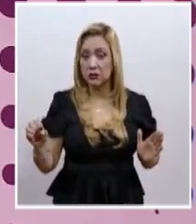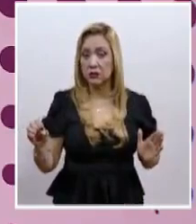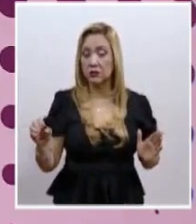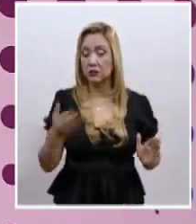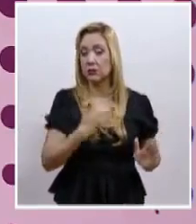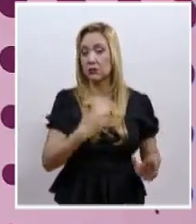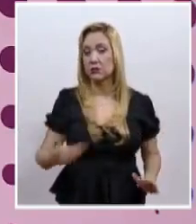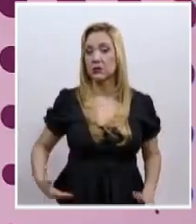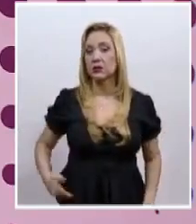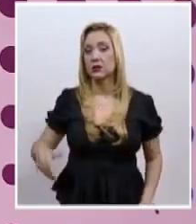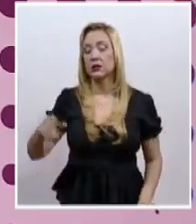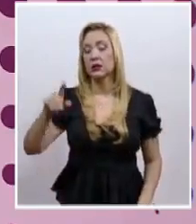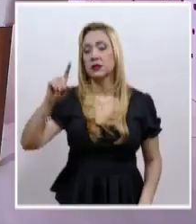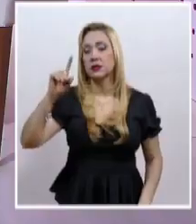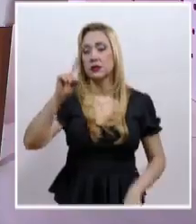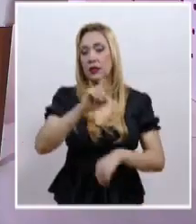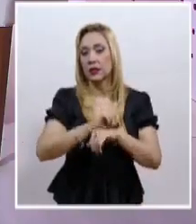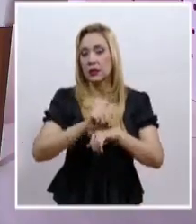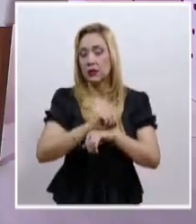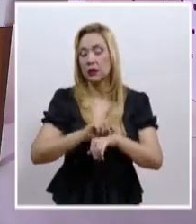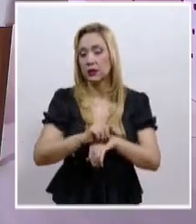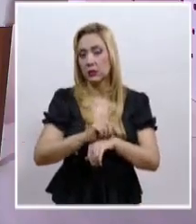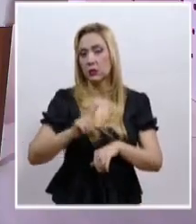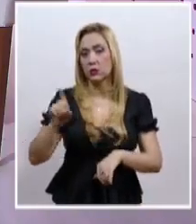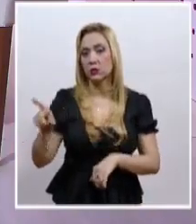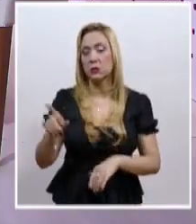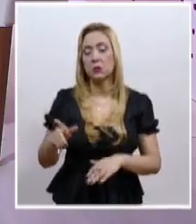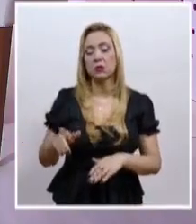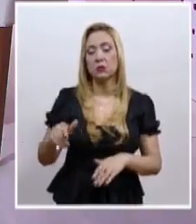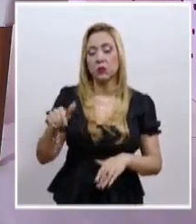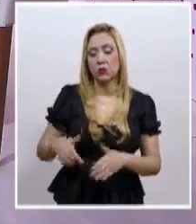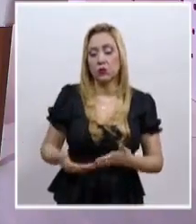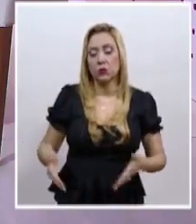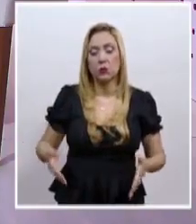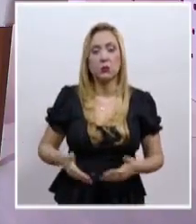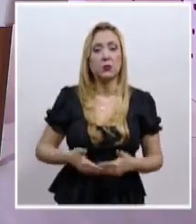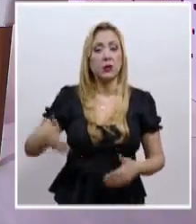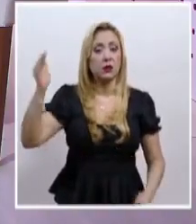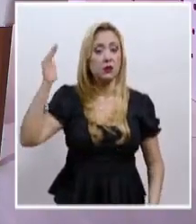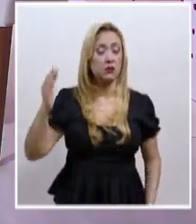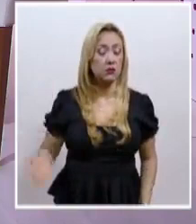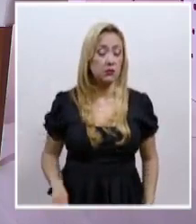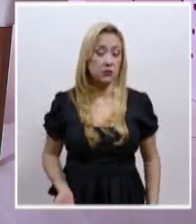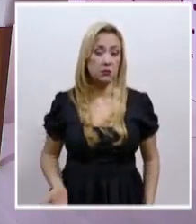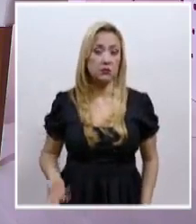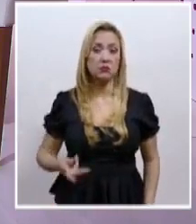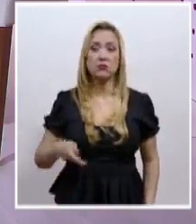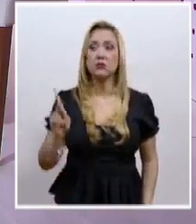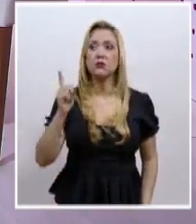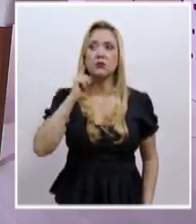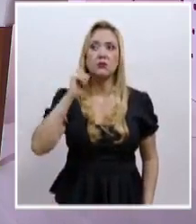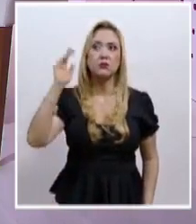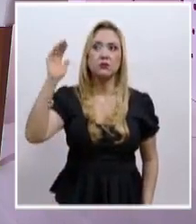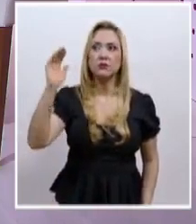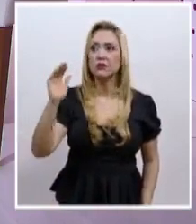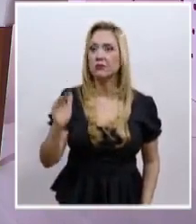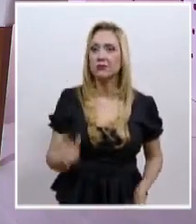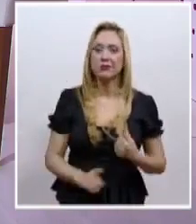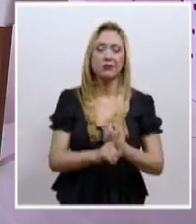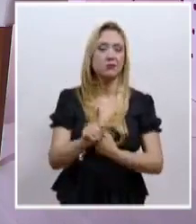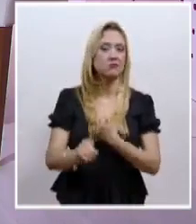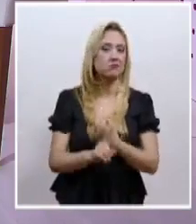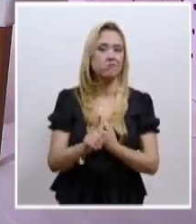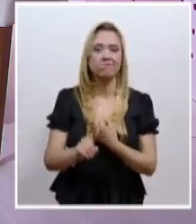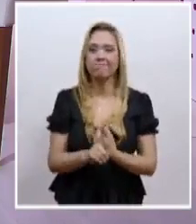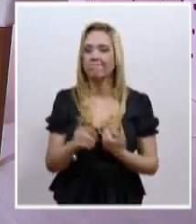sexenio del presidente Zedillo. Ha crecido el gasto y el ingreso en ese monto, pero no ha disminuido los